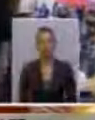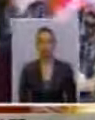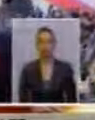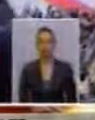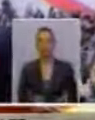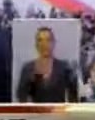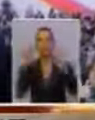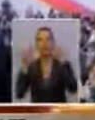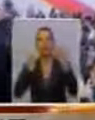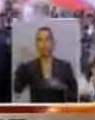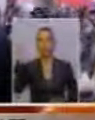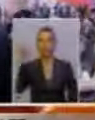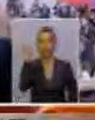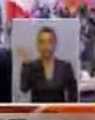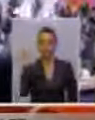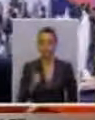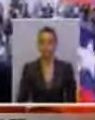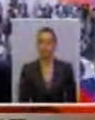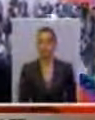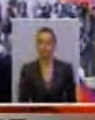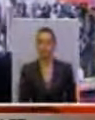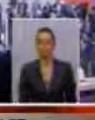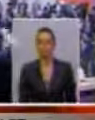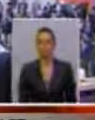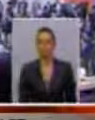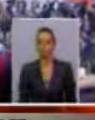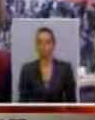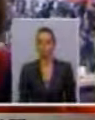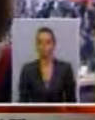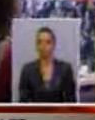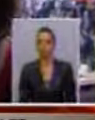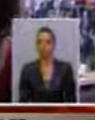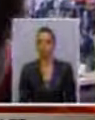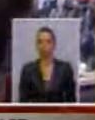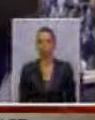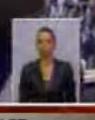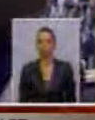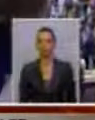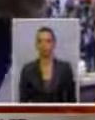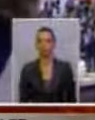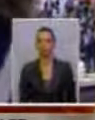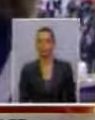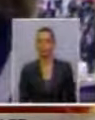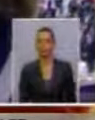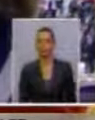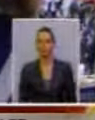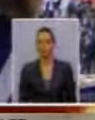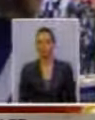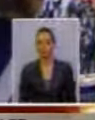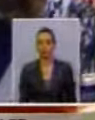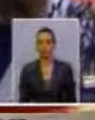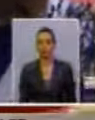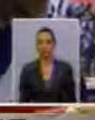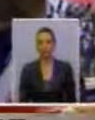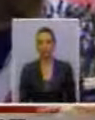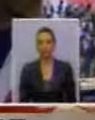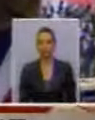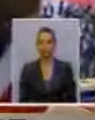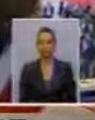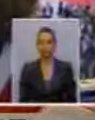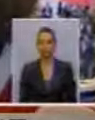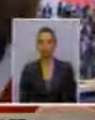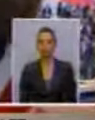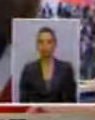que ahora ya es presidenta en ejercicio. Bueno, sí, en efecto, la presidenta ha reforzado las ideas básicas de su programa de gobierno, ha señalado la reforma tributaria y la